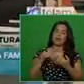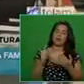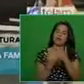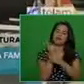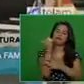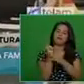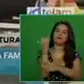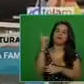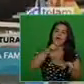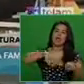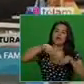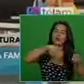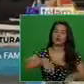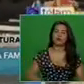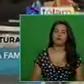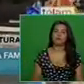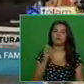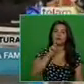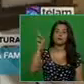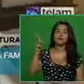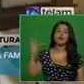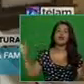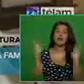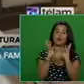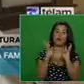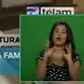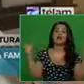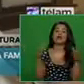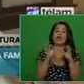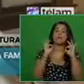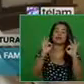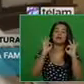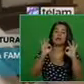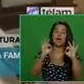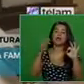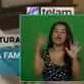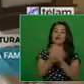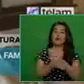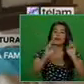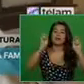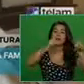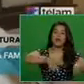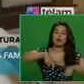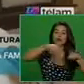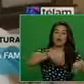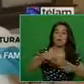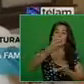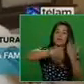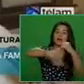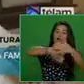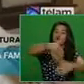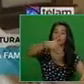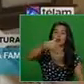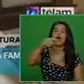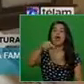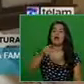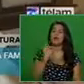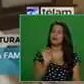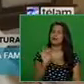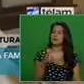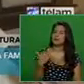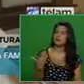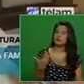reunión extraordinaria de coordinadores nacionales de la reunión especializada de agricultura familiar del Mercosur, con la particularidad